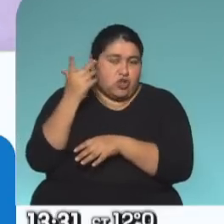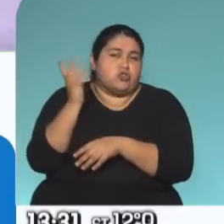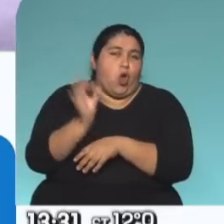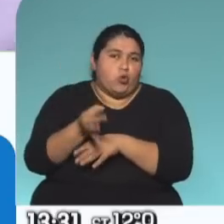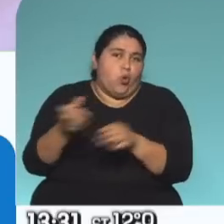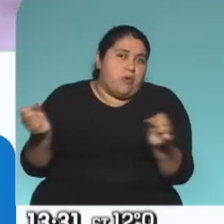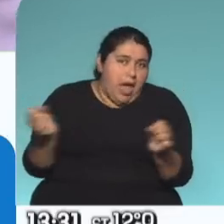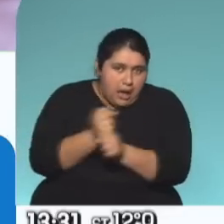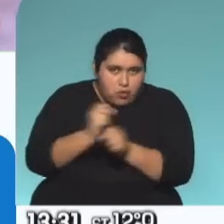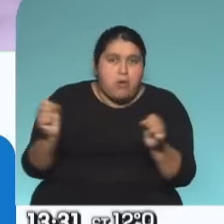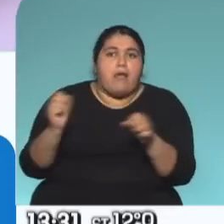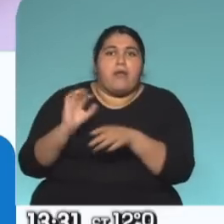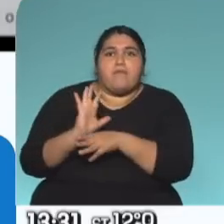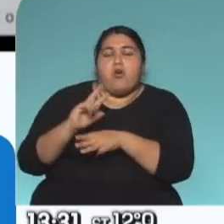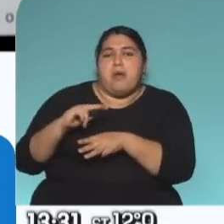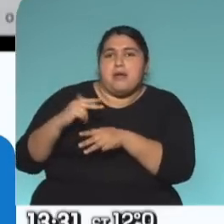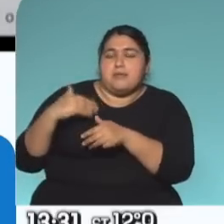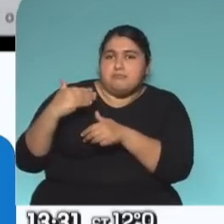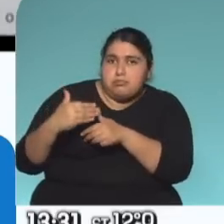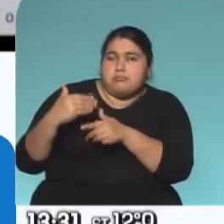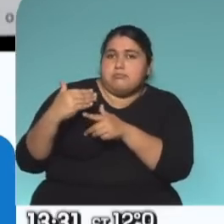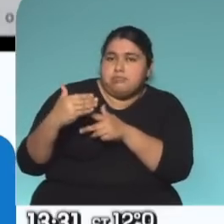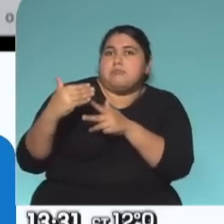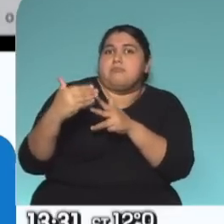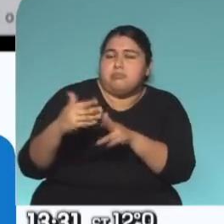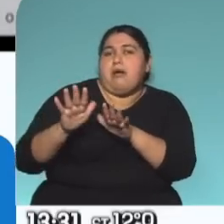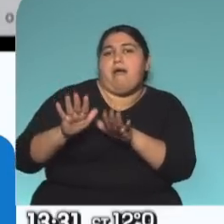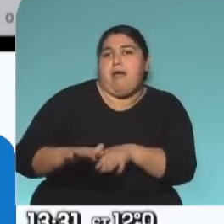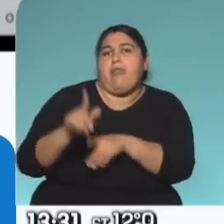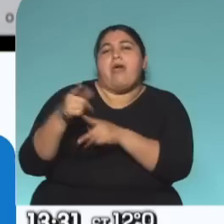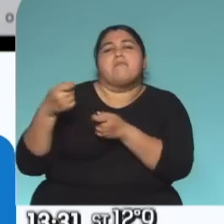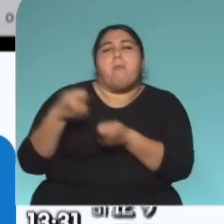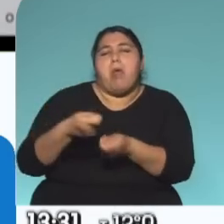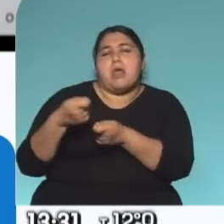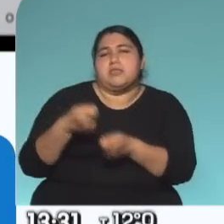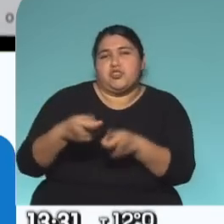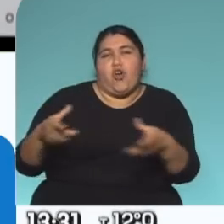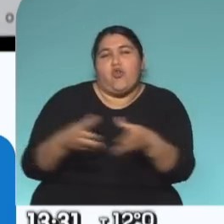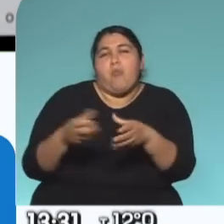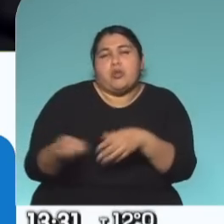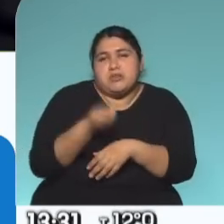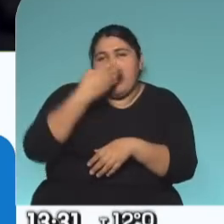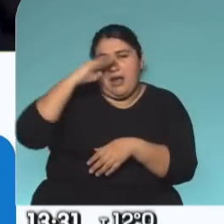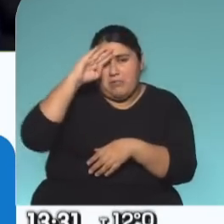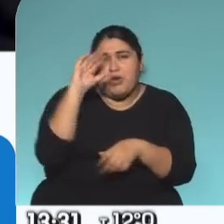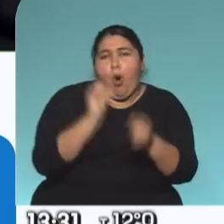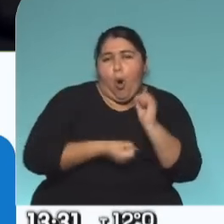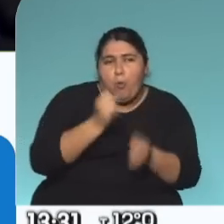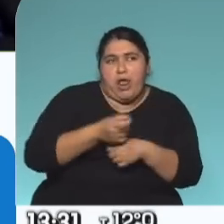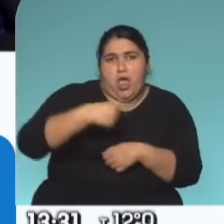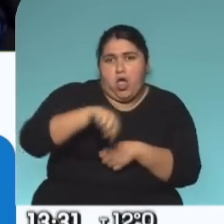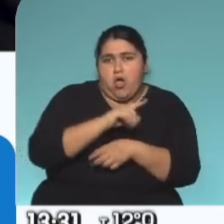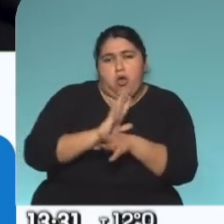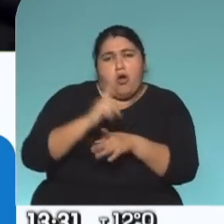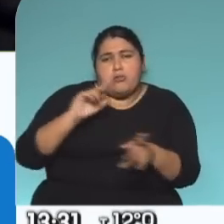como fecha de elecciones de manera definitiva, fruto de una presión de los sindicatos campesinos y obreros que hicieron